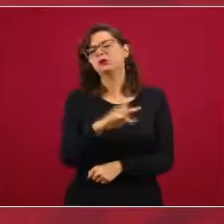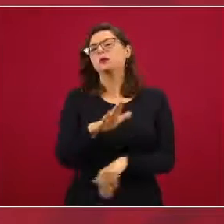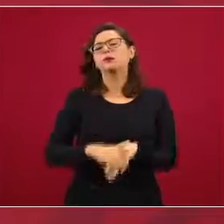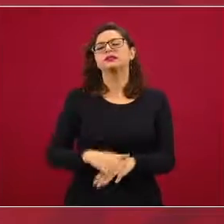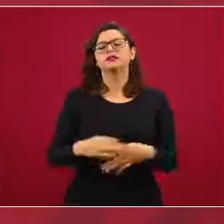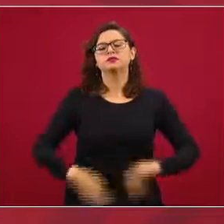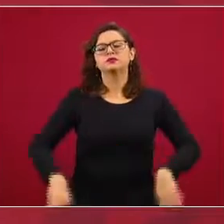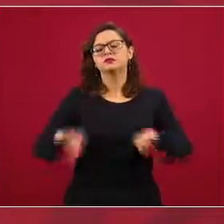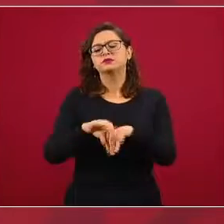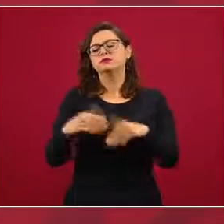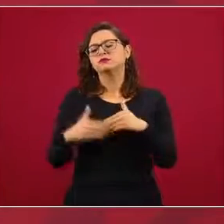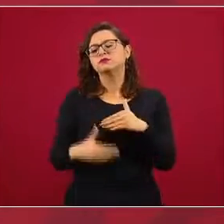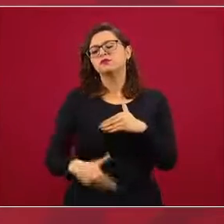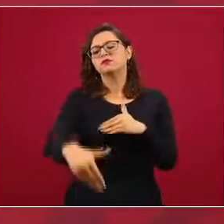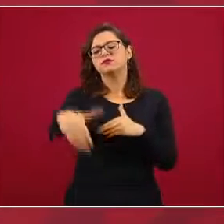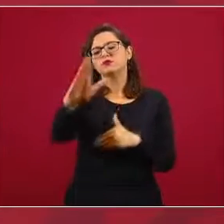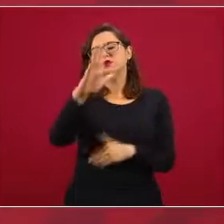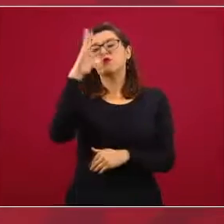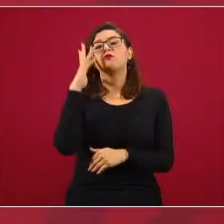adelante